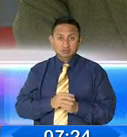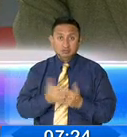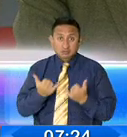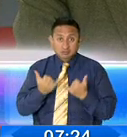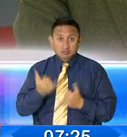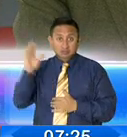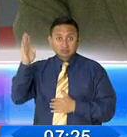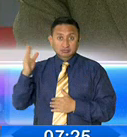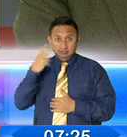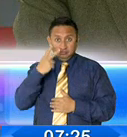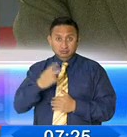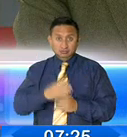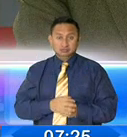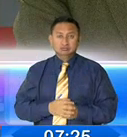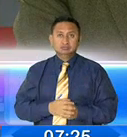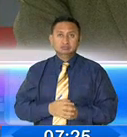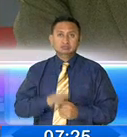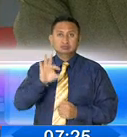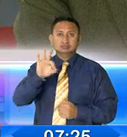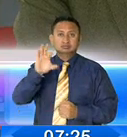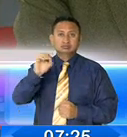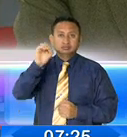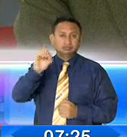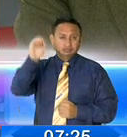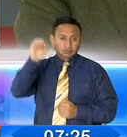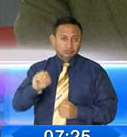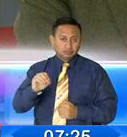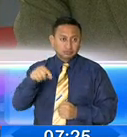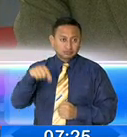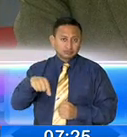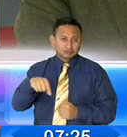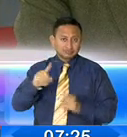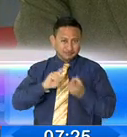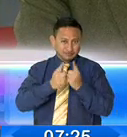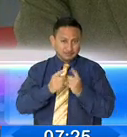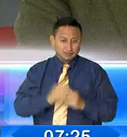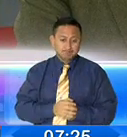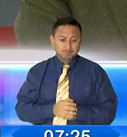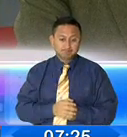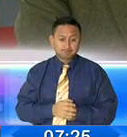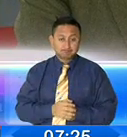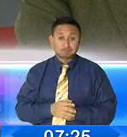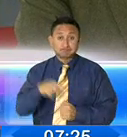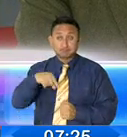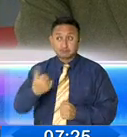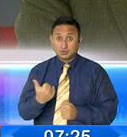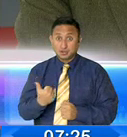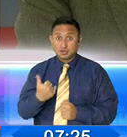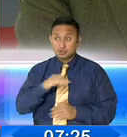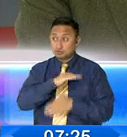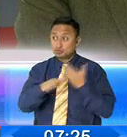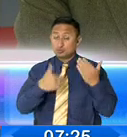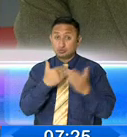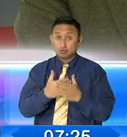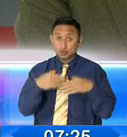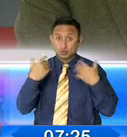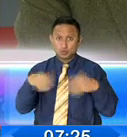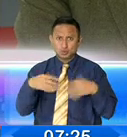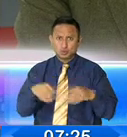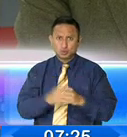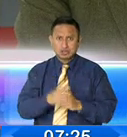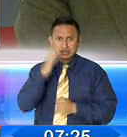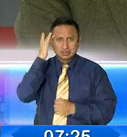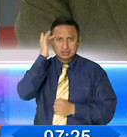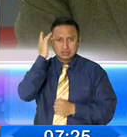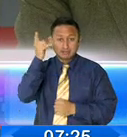Brasil, con el 90% de prevalencia de esta variante. Han saltado las alarmas en todo el mundo hasta el punto en que